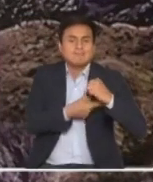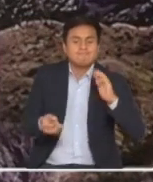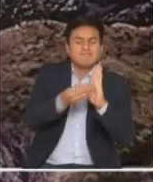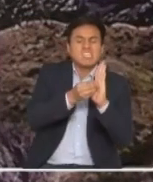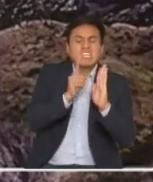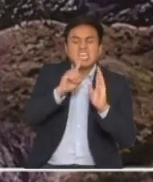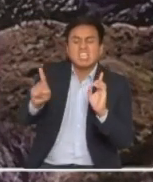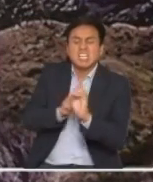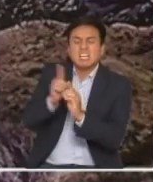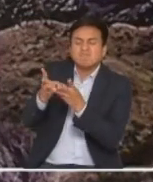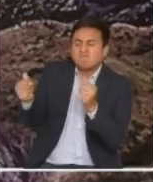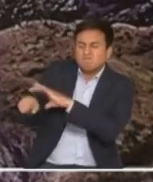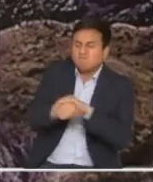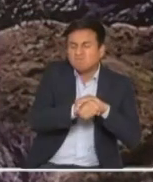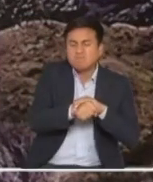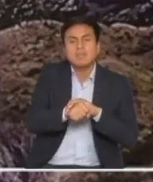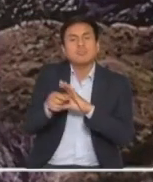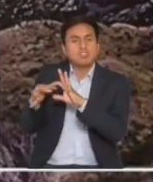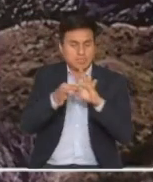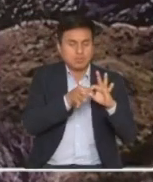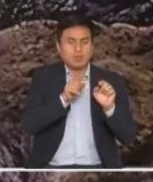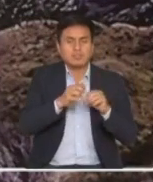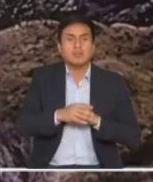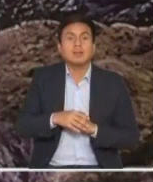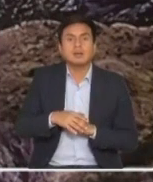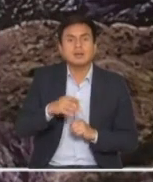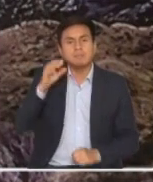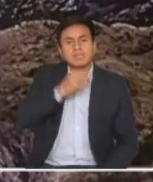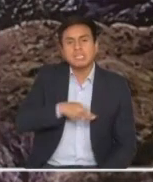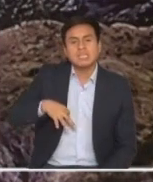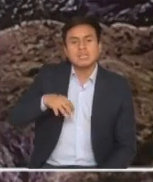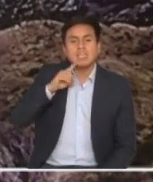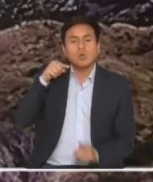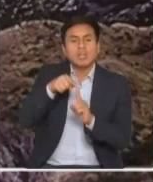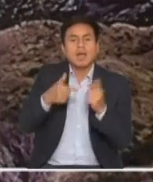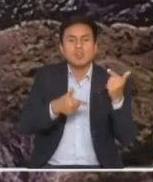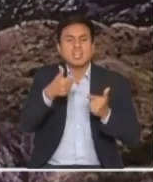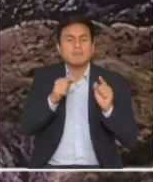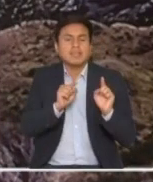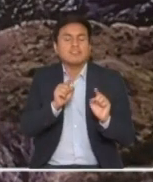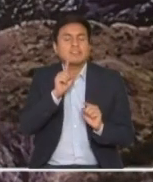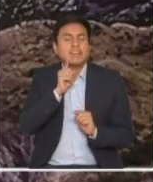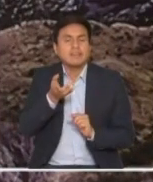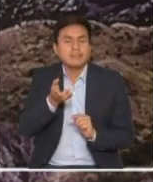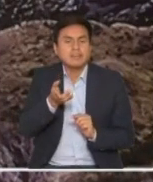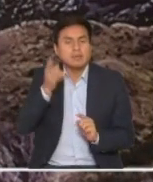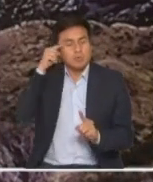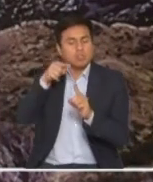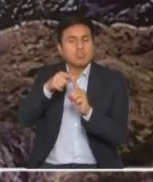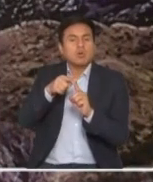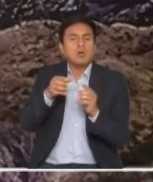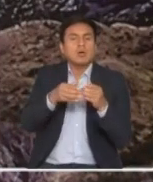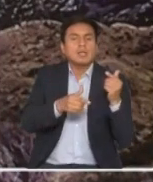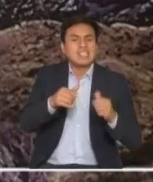Quiénes están detrás de eso y los motivos de este secuestro ministro a su parecer quién estaría usando políticamente esto para propósitos